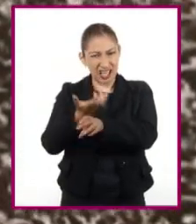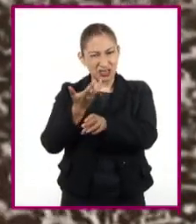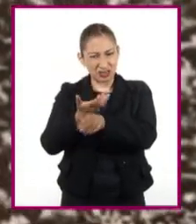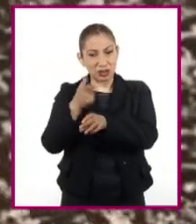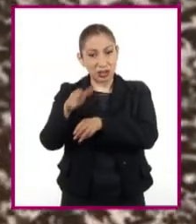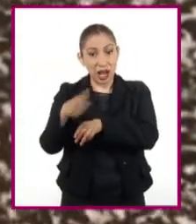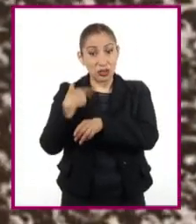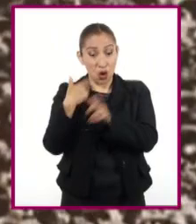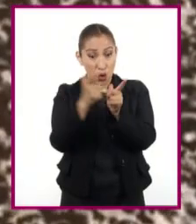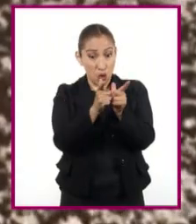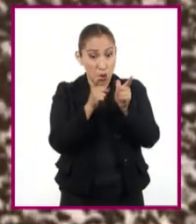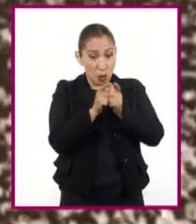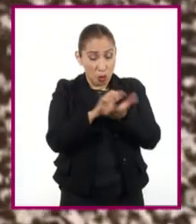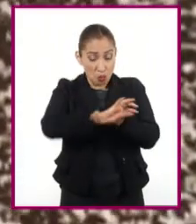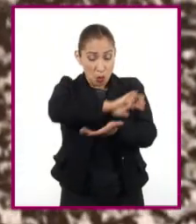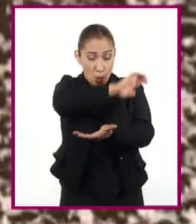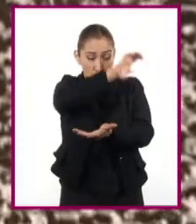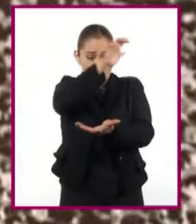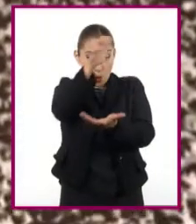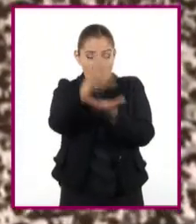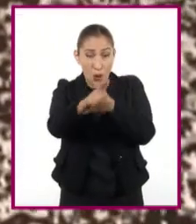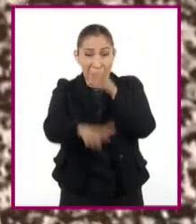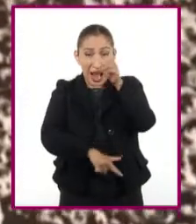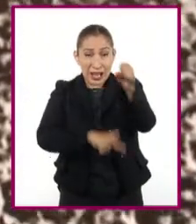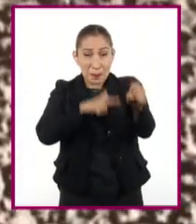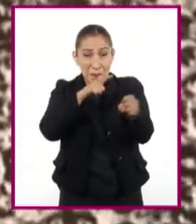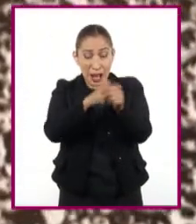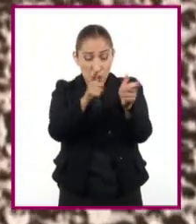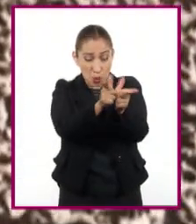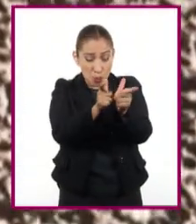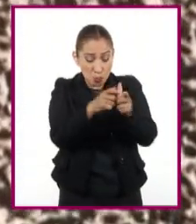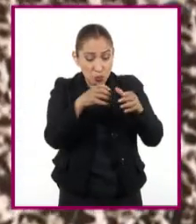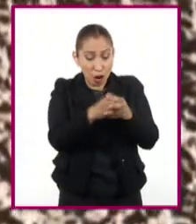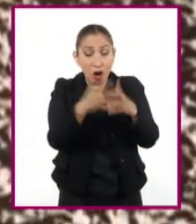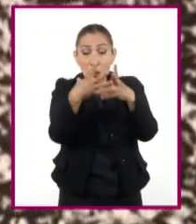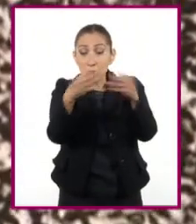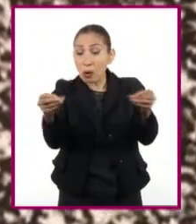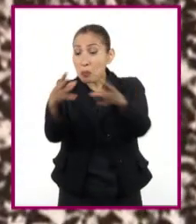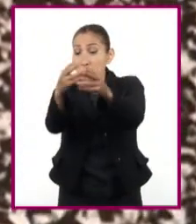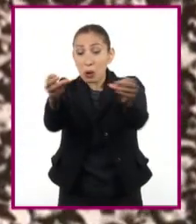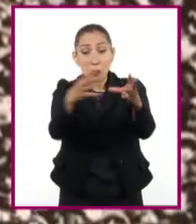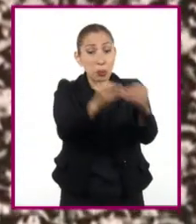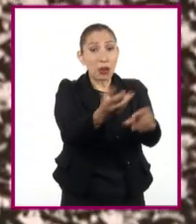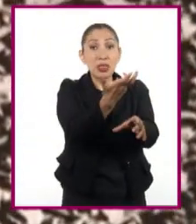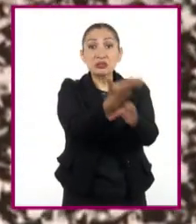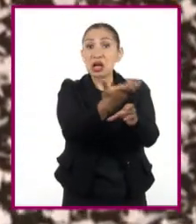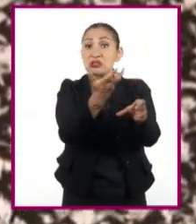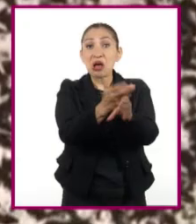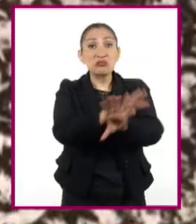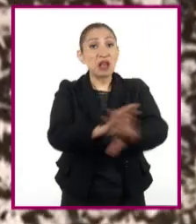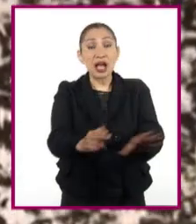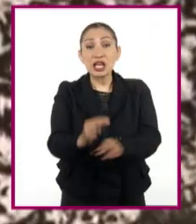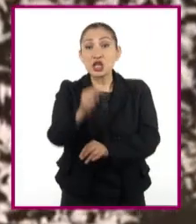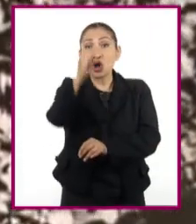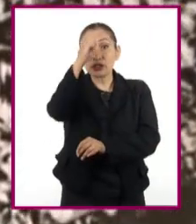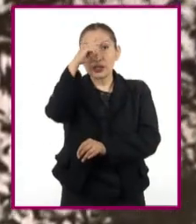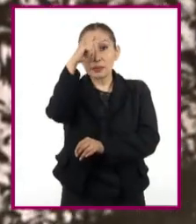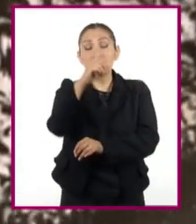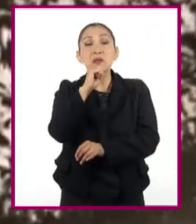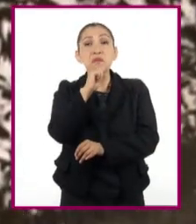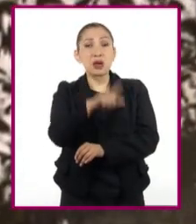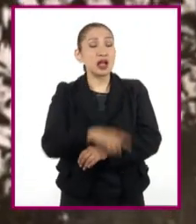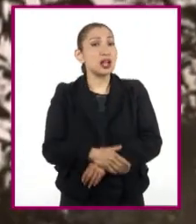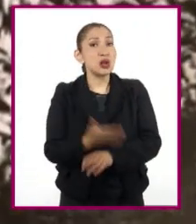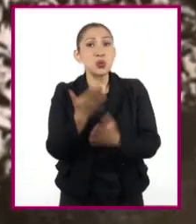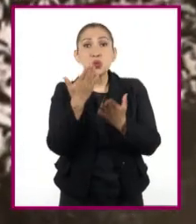manadas que podían agrupar a miles o millones de animales desaparecieron de muchas regiones de Estados Unidos y en el norte de México.